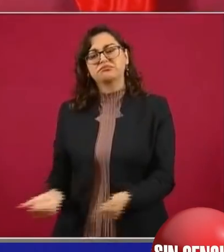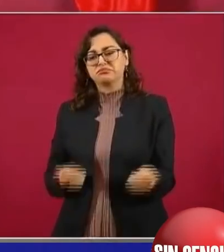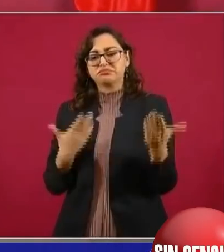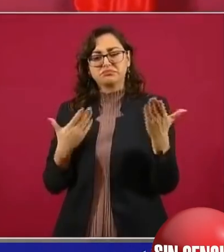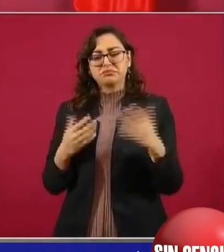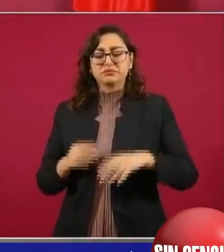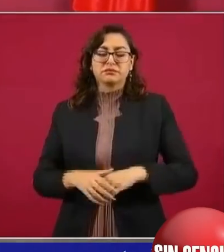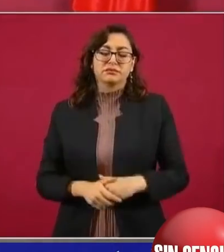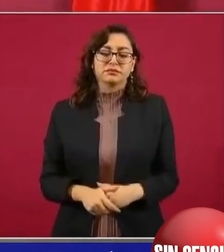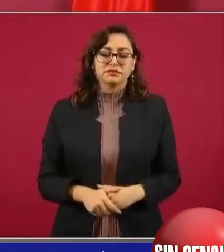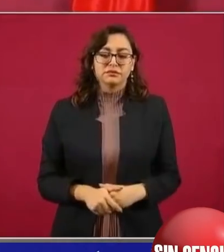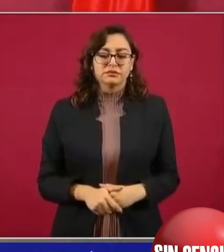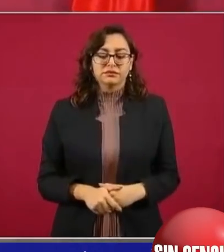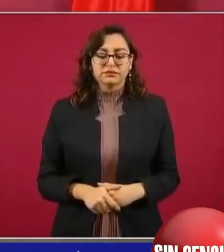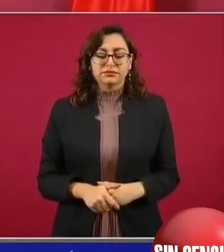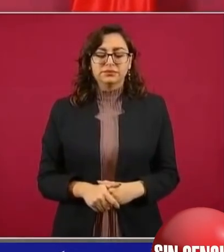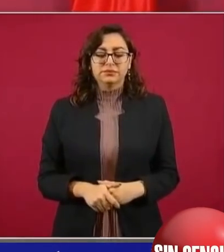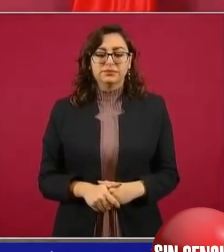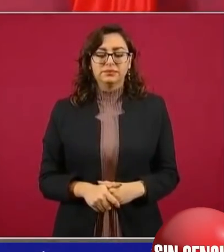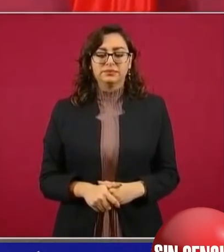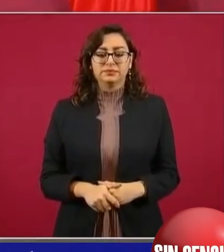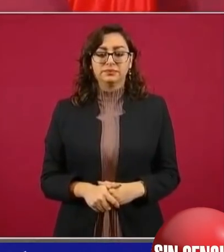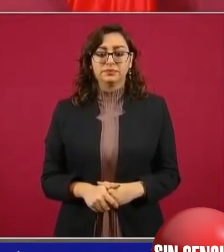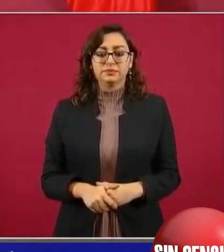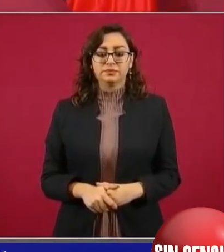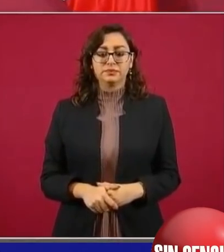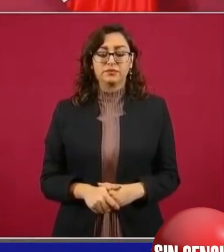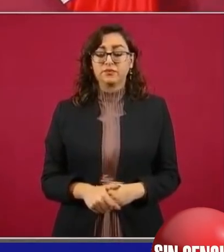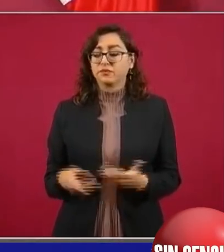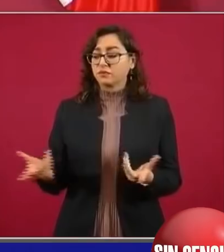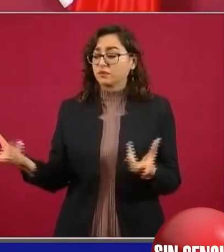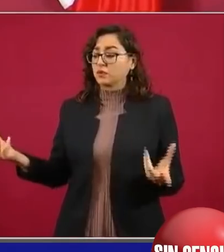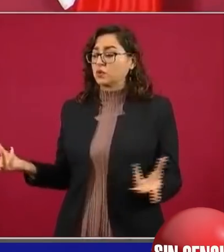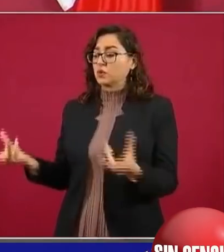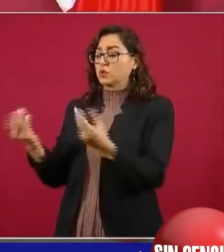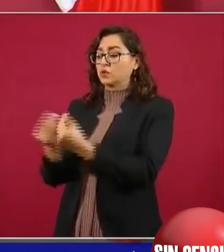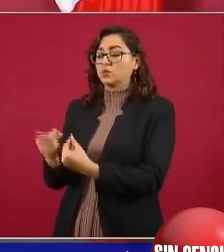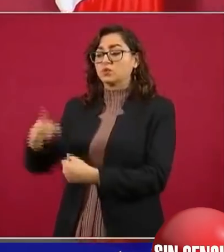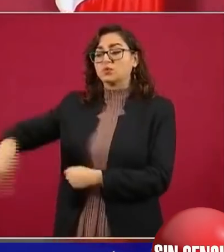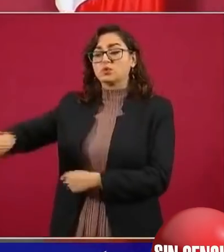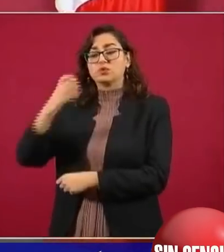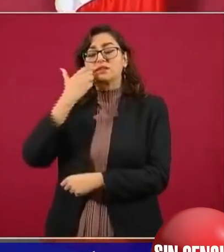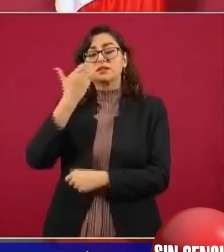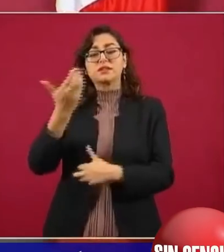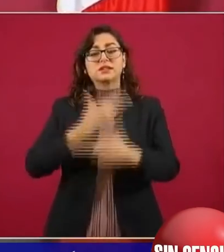se unieron para imponer el modelo neoliberal,